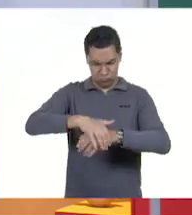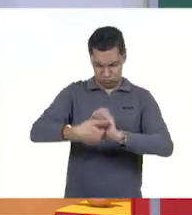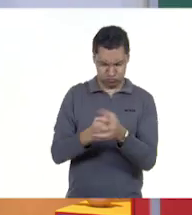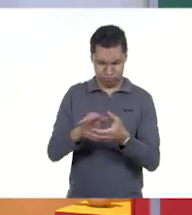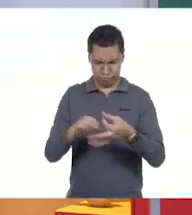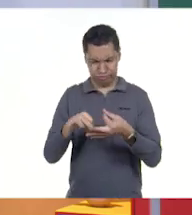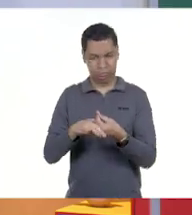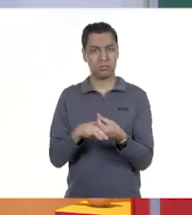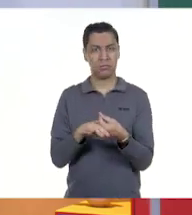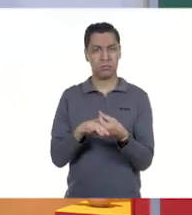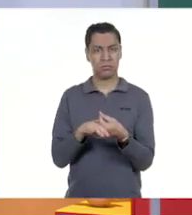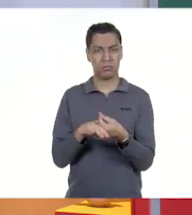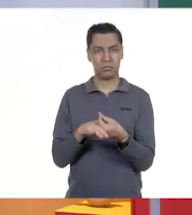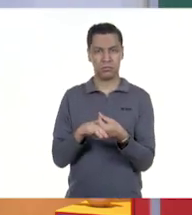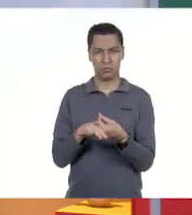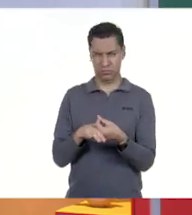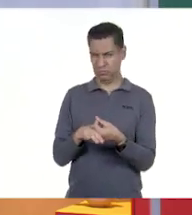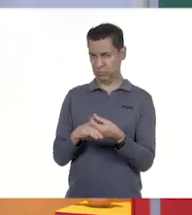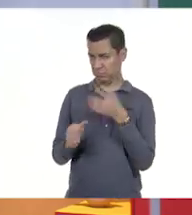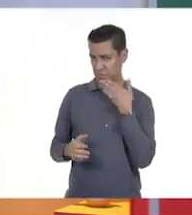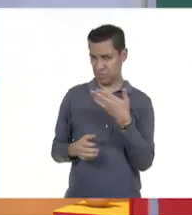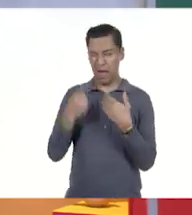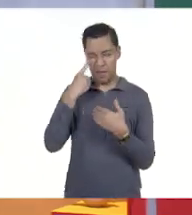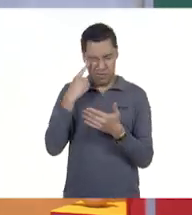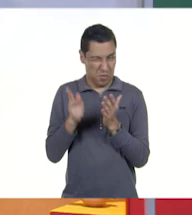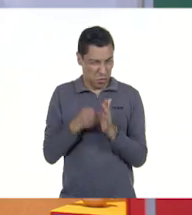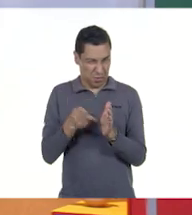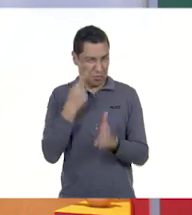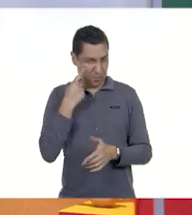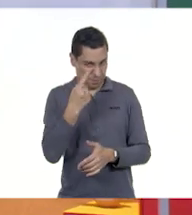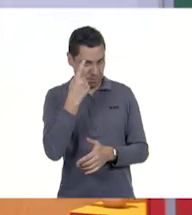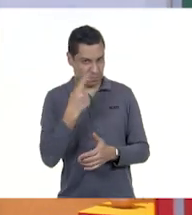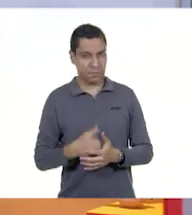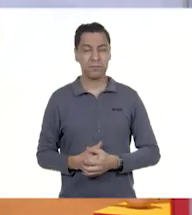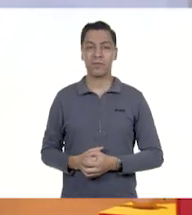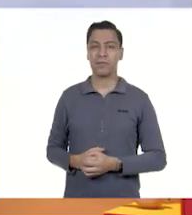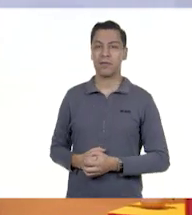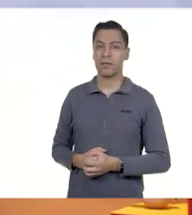Sí, ¿verdad? A ver, ¿puedes repetir otra vez? Repitiendo. Llego.